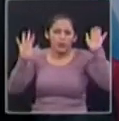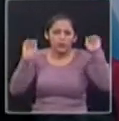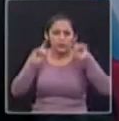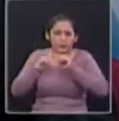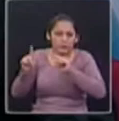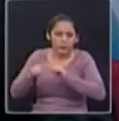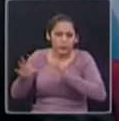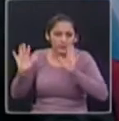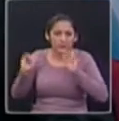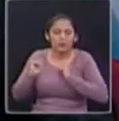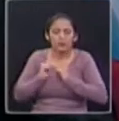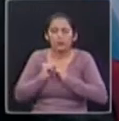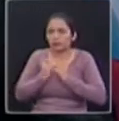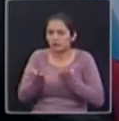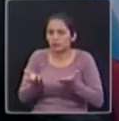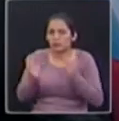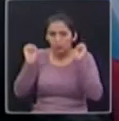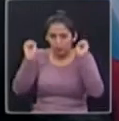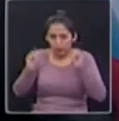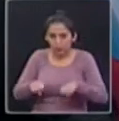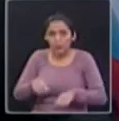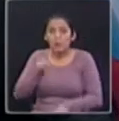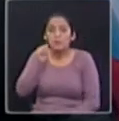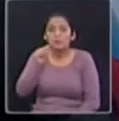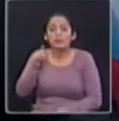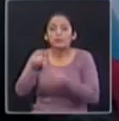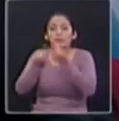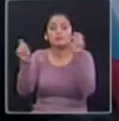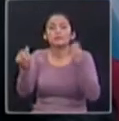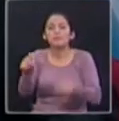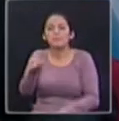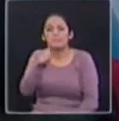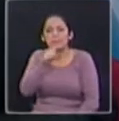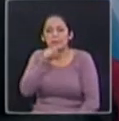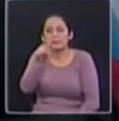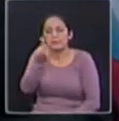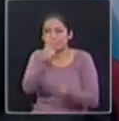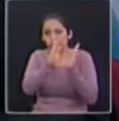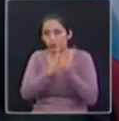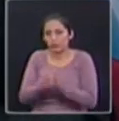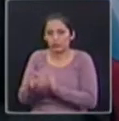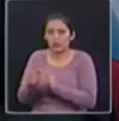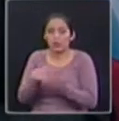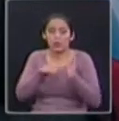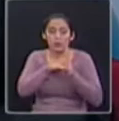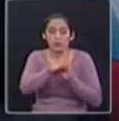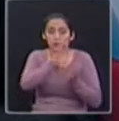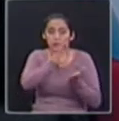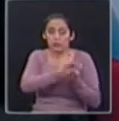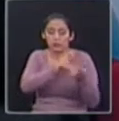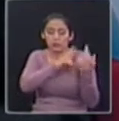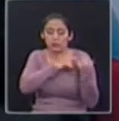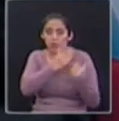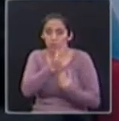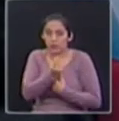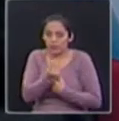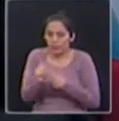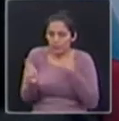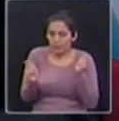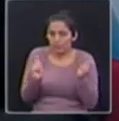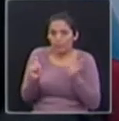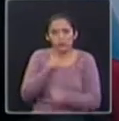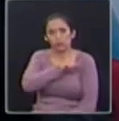internacional pero que los desarrollo indirectamente las instituciones privadas y no un banco central que ya no tiene que se le quitó esa facultad